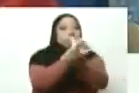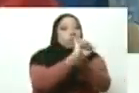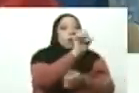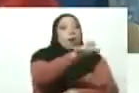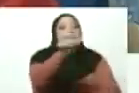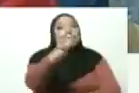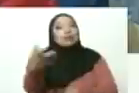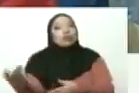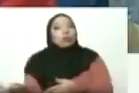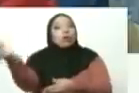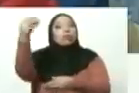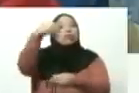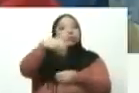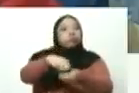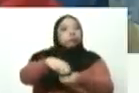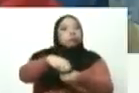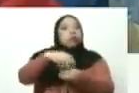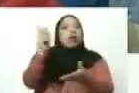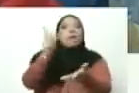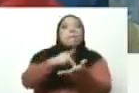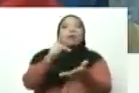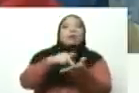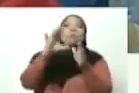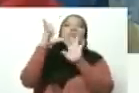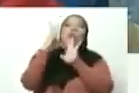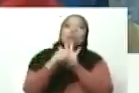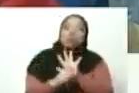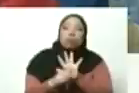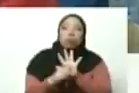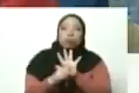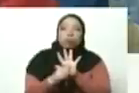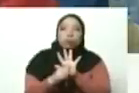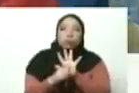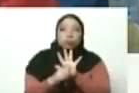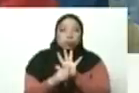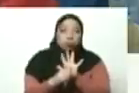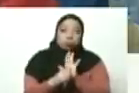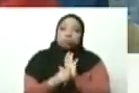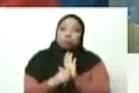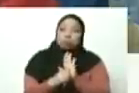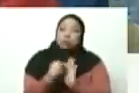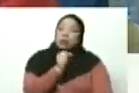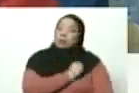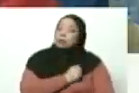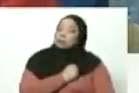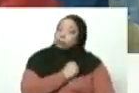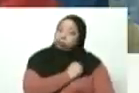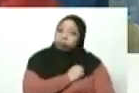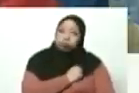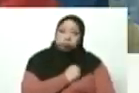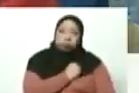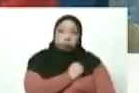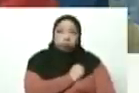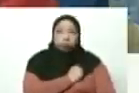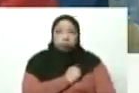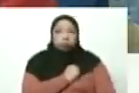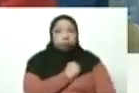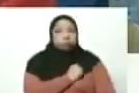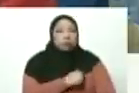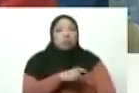en este fraude es lamentable entonces que un caso tan